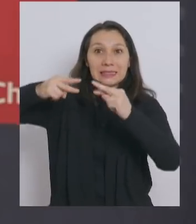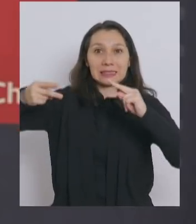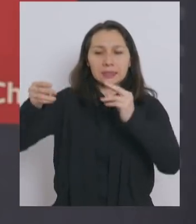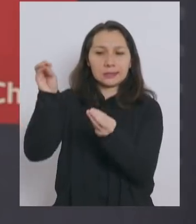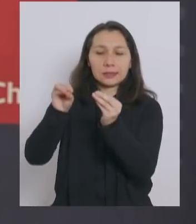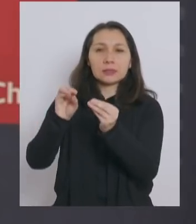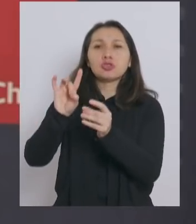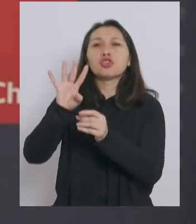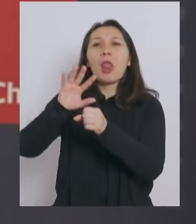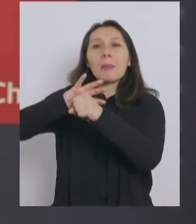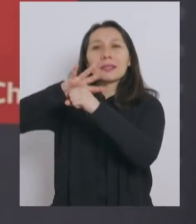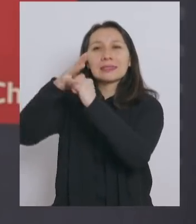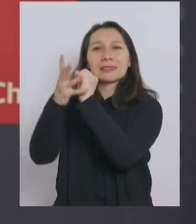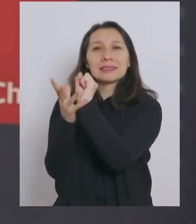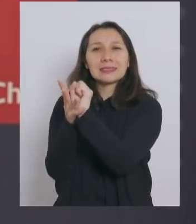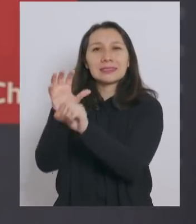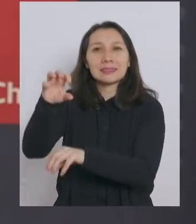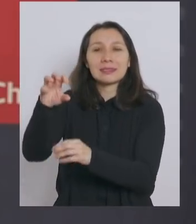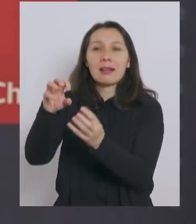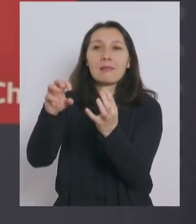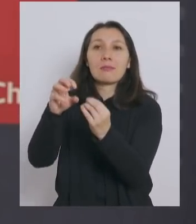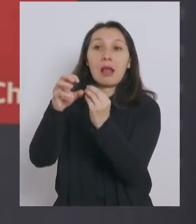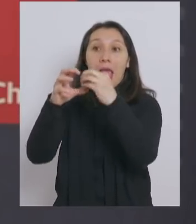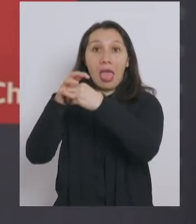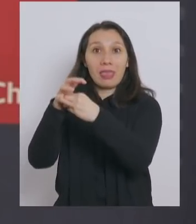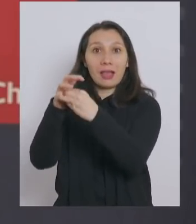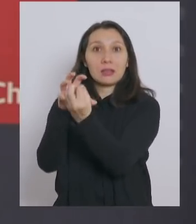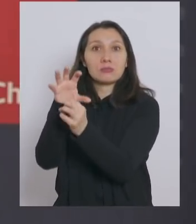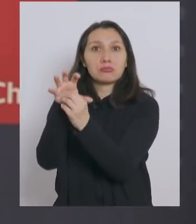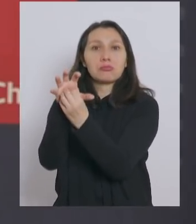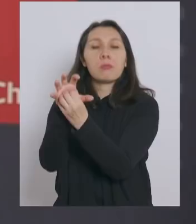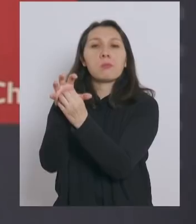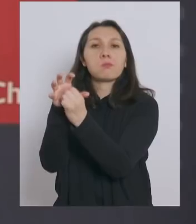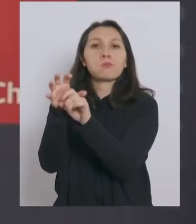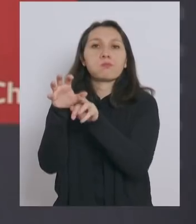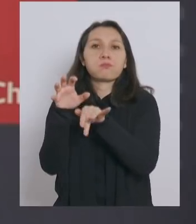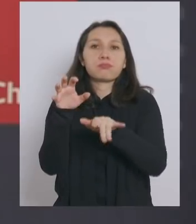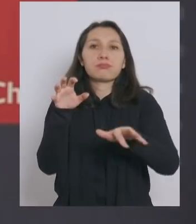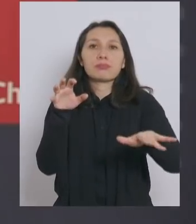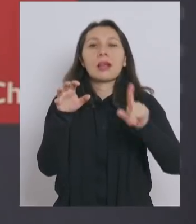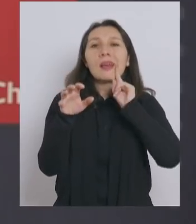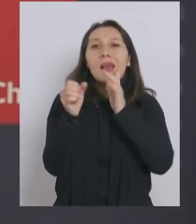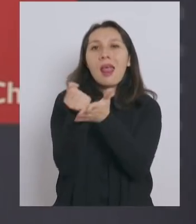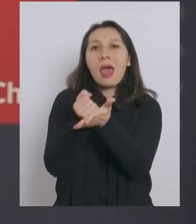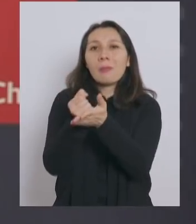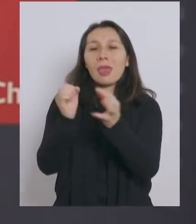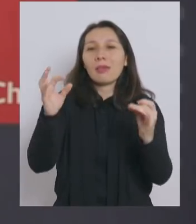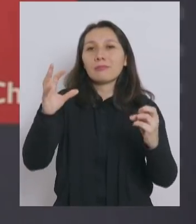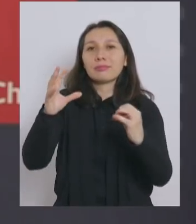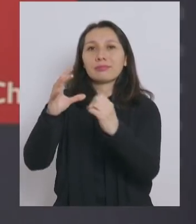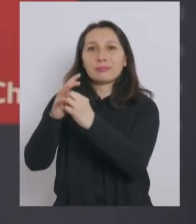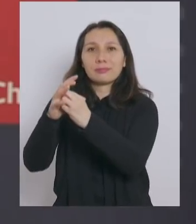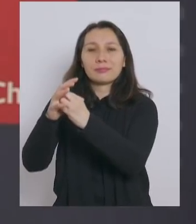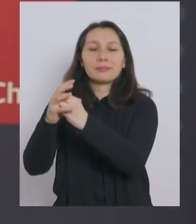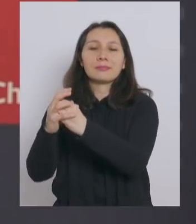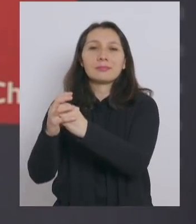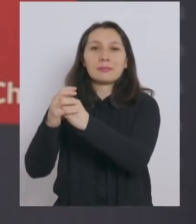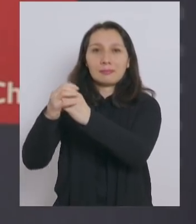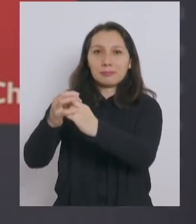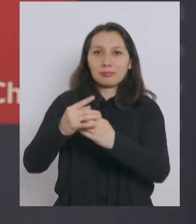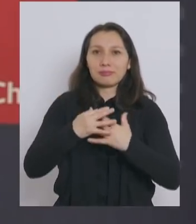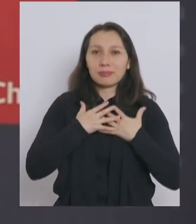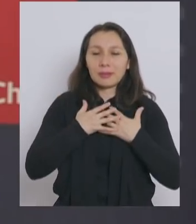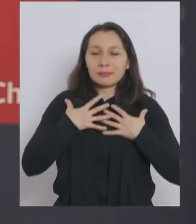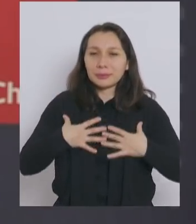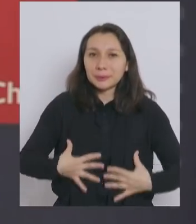como la carcasa, esta parte de afuera, y todo lo de adentro se puede utilizar para incorporar medicamentos en específico para la terapia